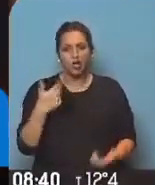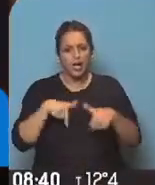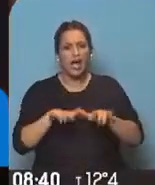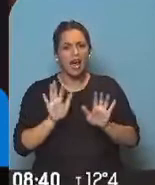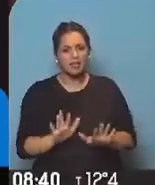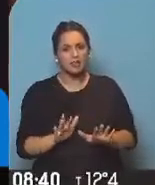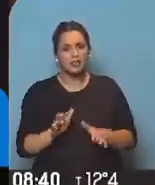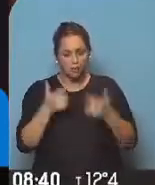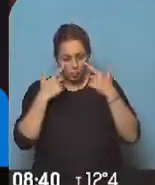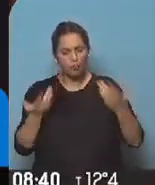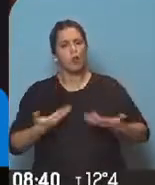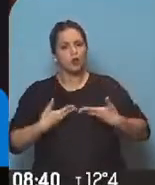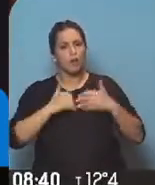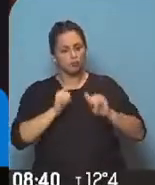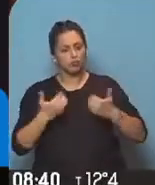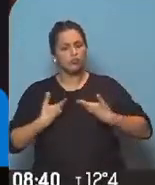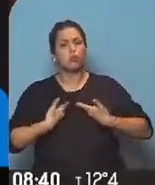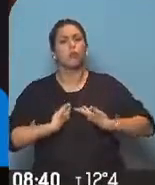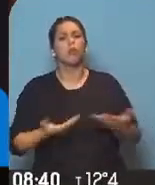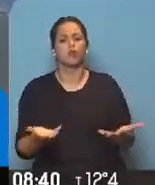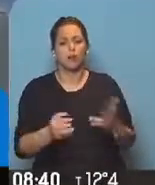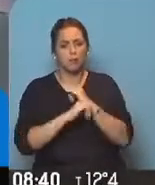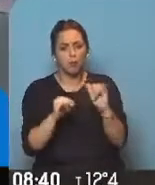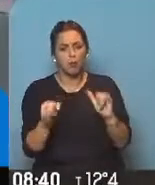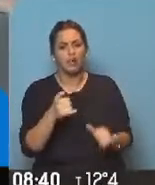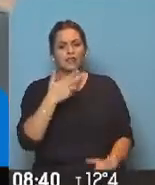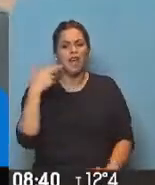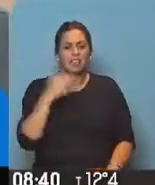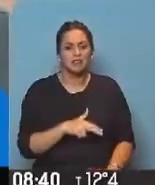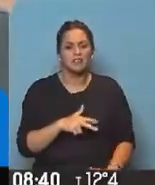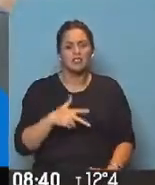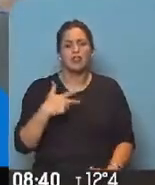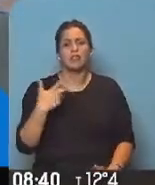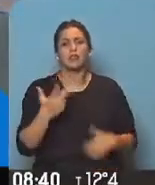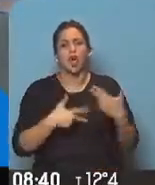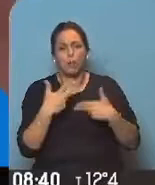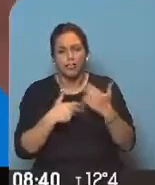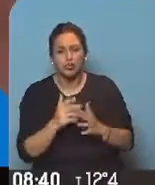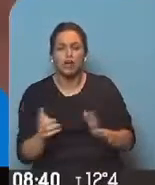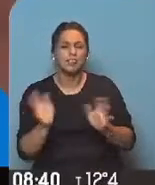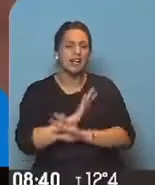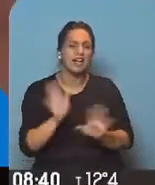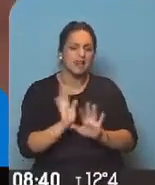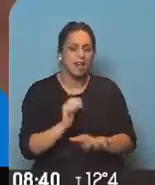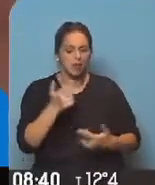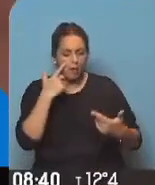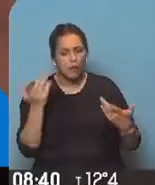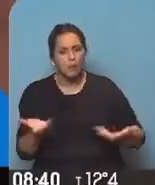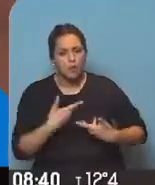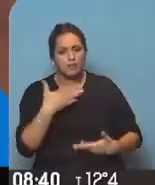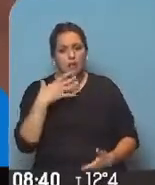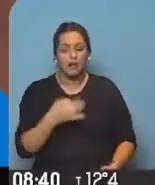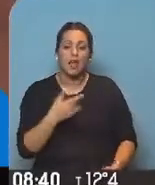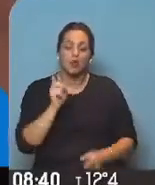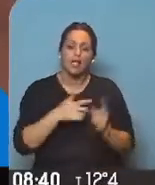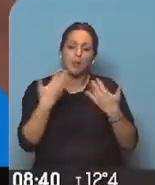ponerme yo me pongo el 6 una silicona que después vaya a reemplazar a poner en el caso en que se pueda porque el caso que no